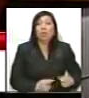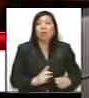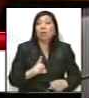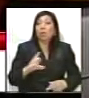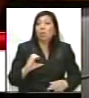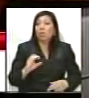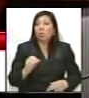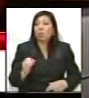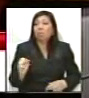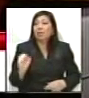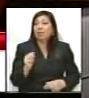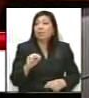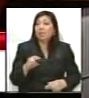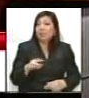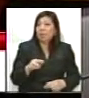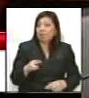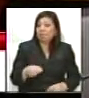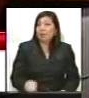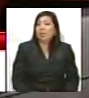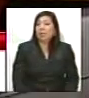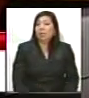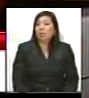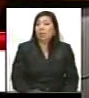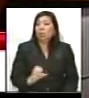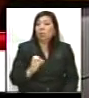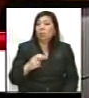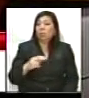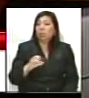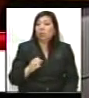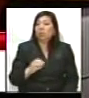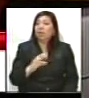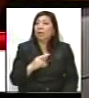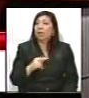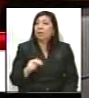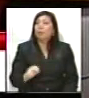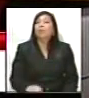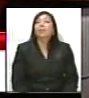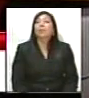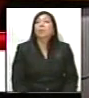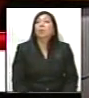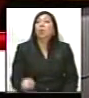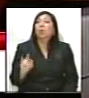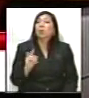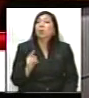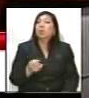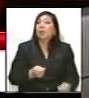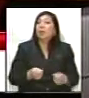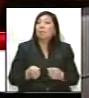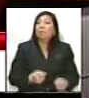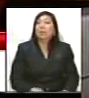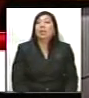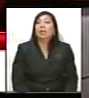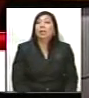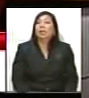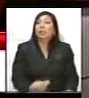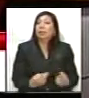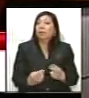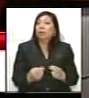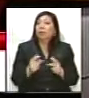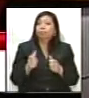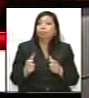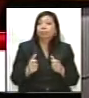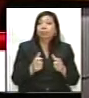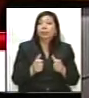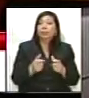sama caprina mucho suma y callo uso el manejo adecuado de los recursos superficiales